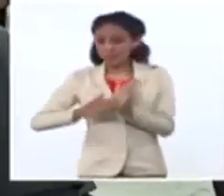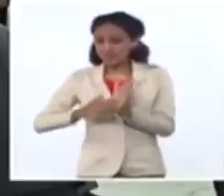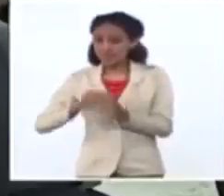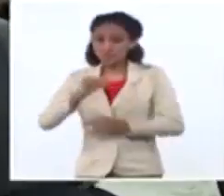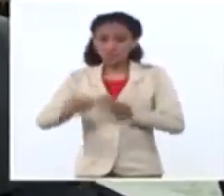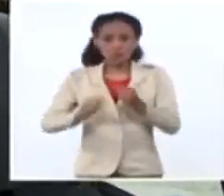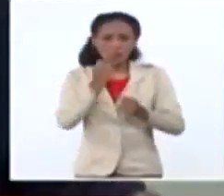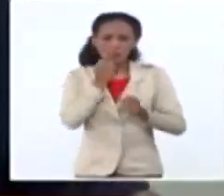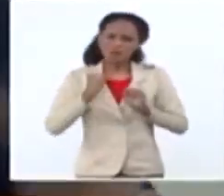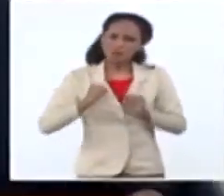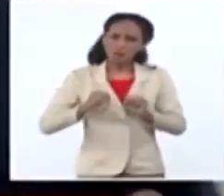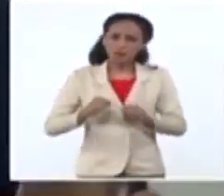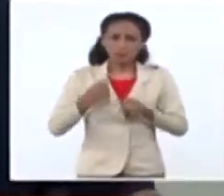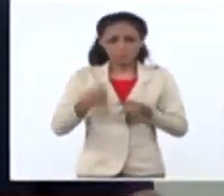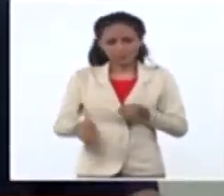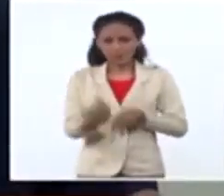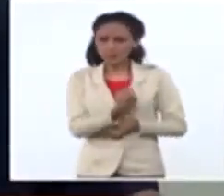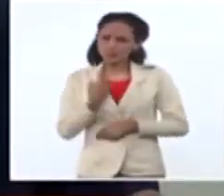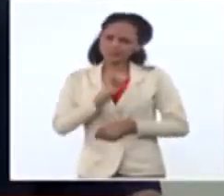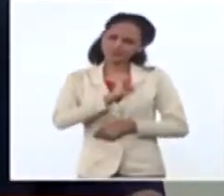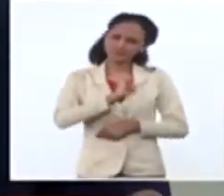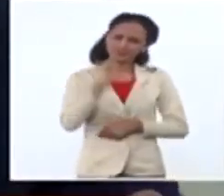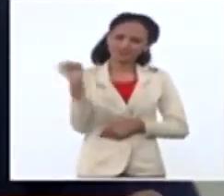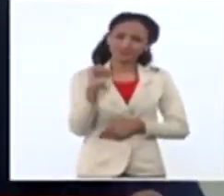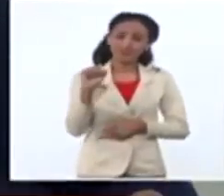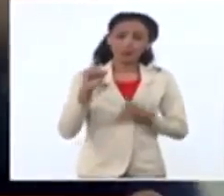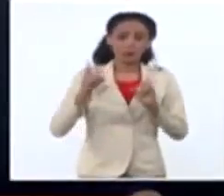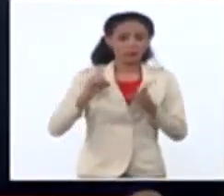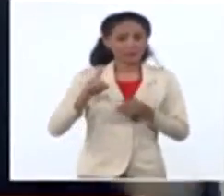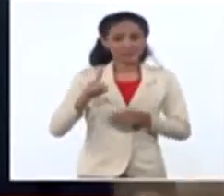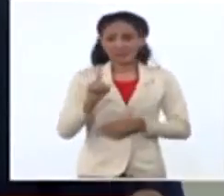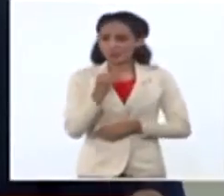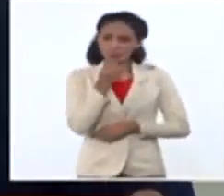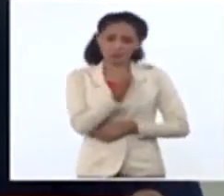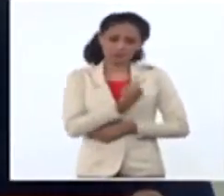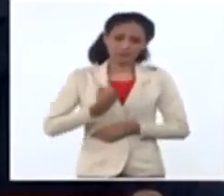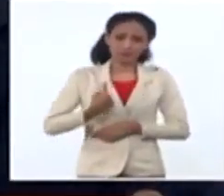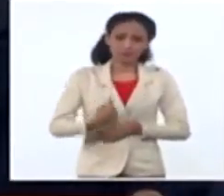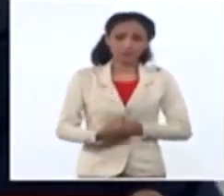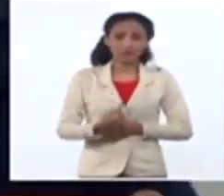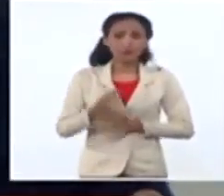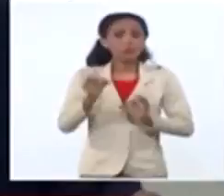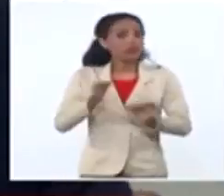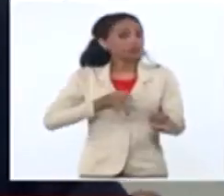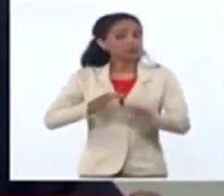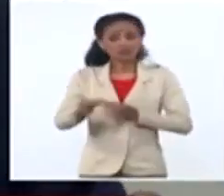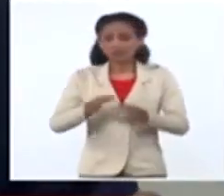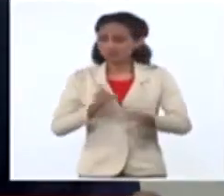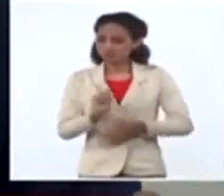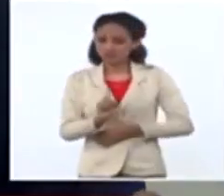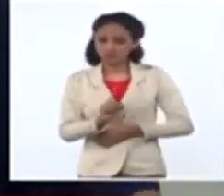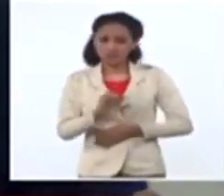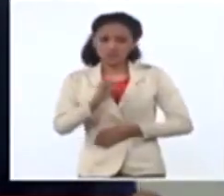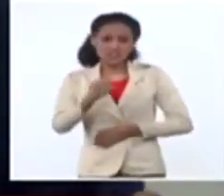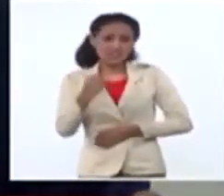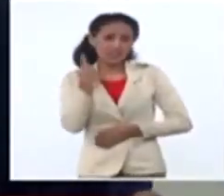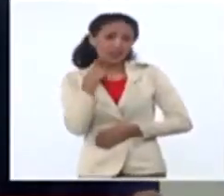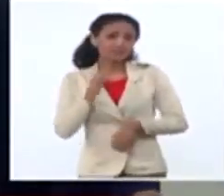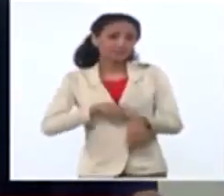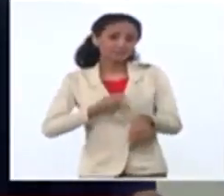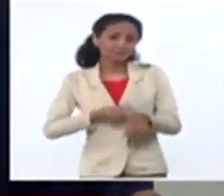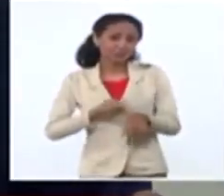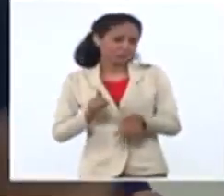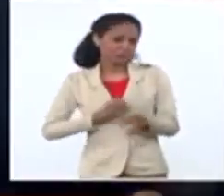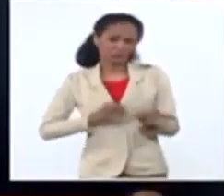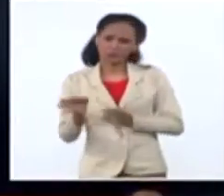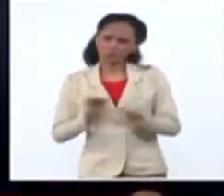al fracaso. Es inviable. No ha funcionado durante 60 años, no funciona